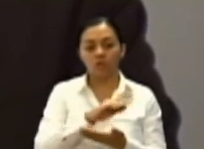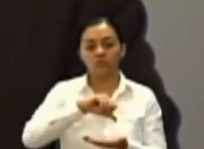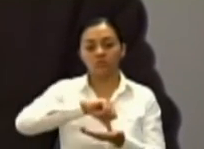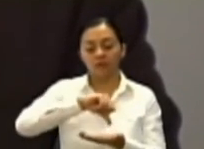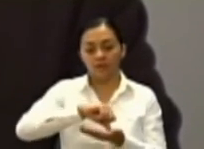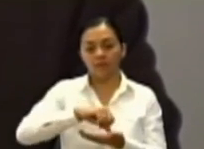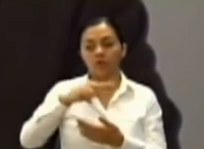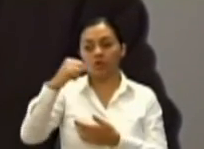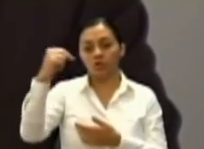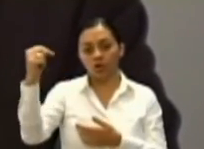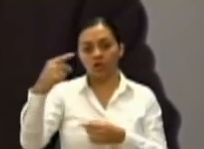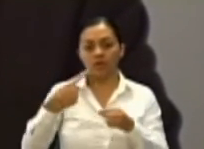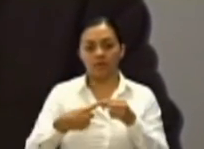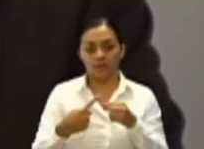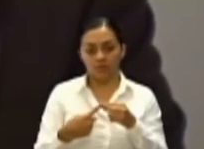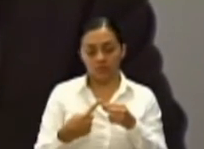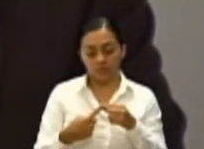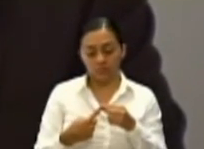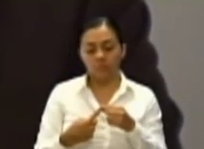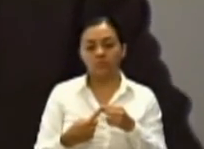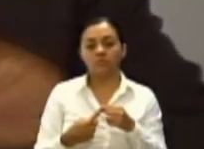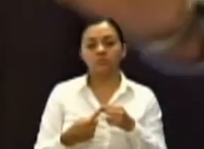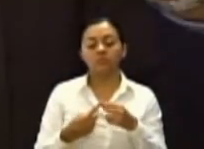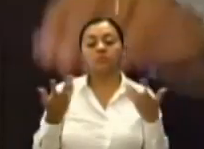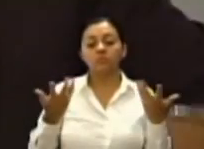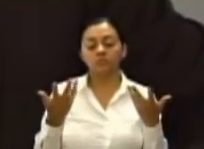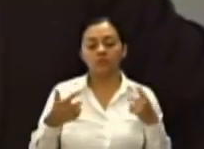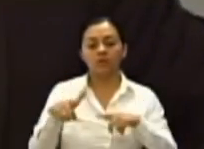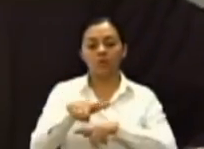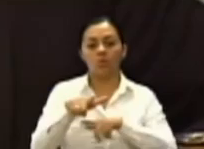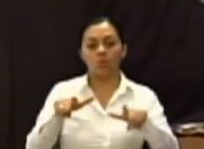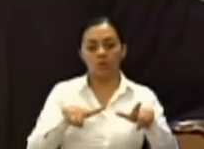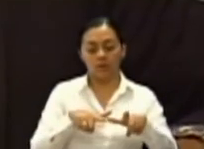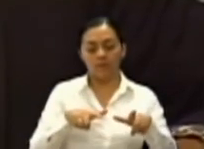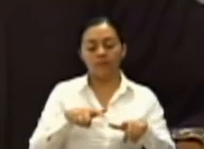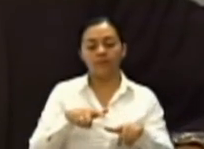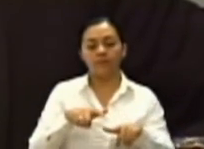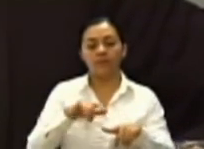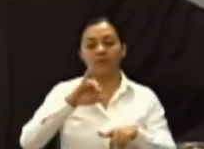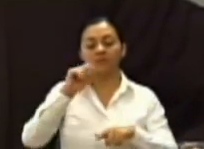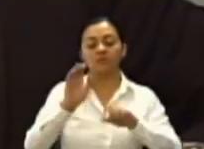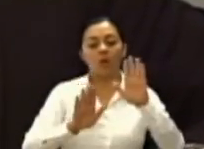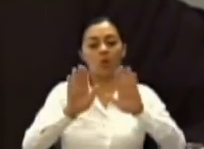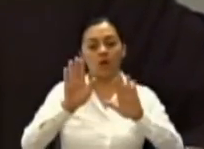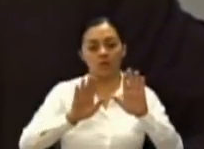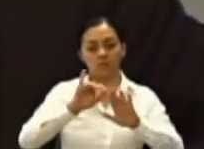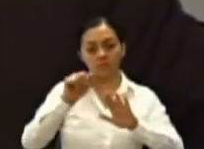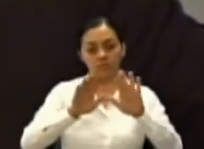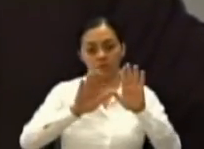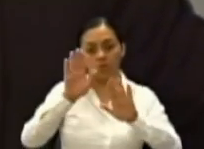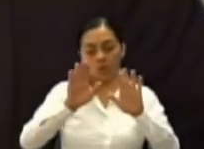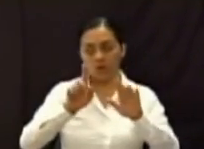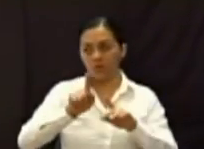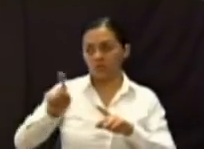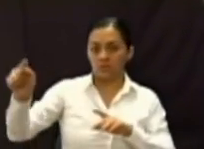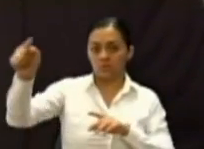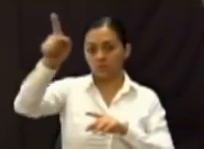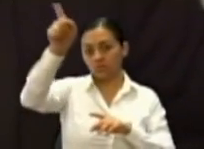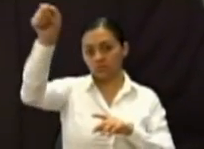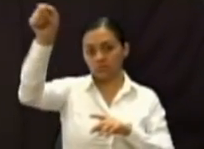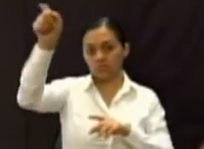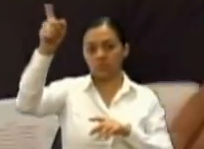de quito en el sector por día de san juan alto no toco el